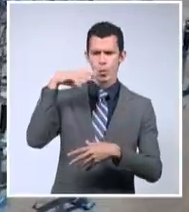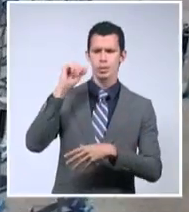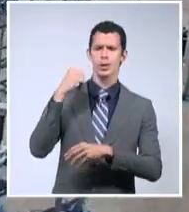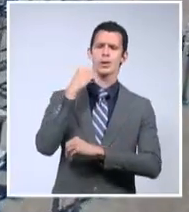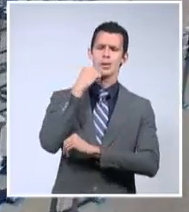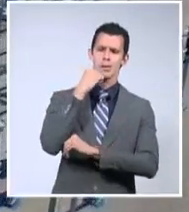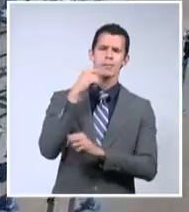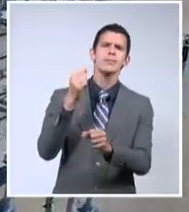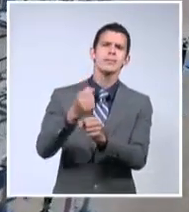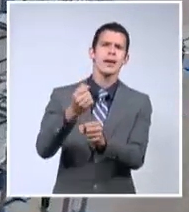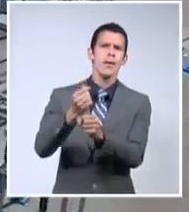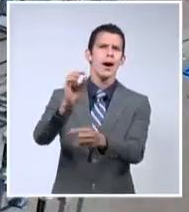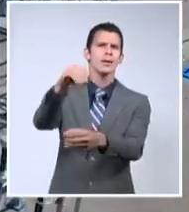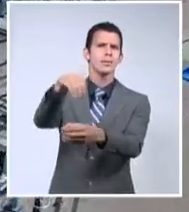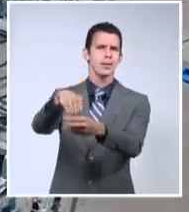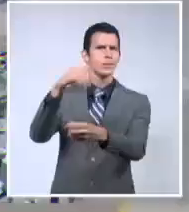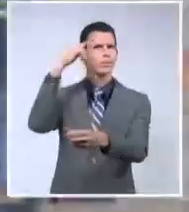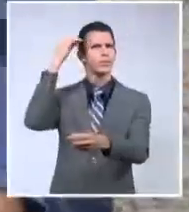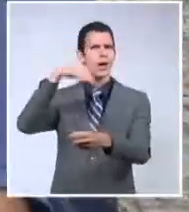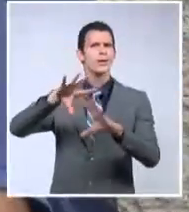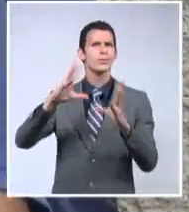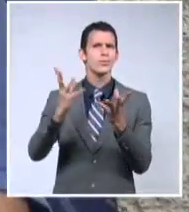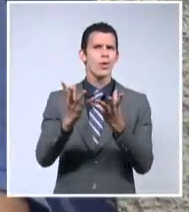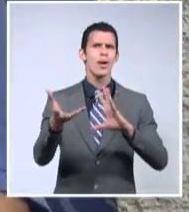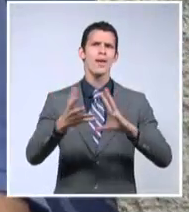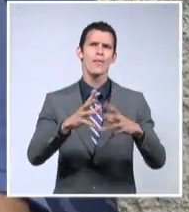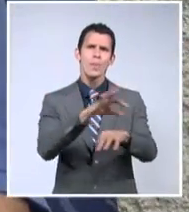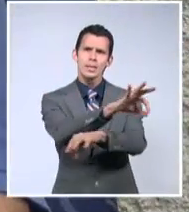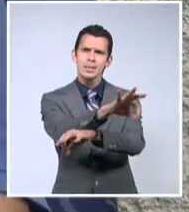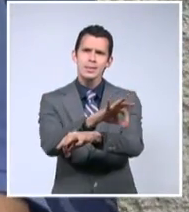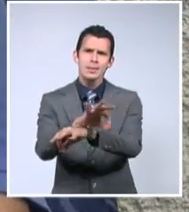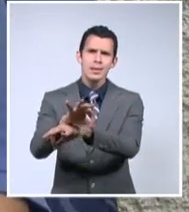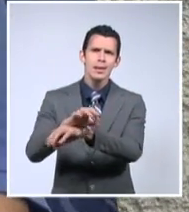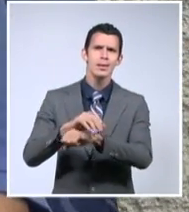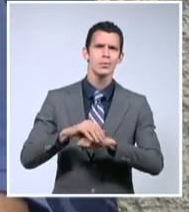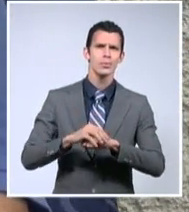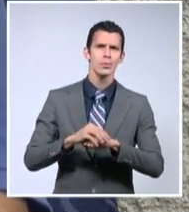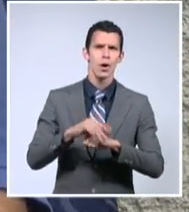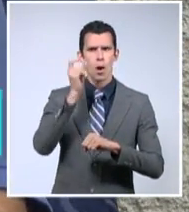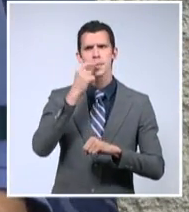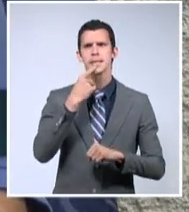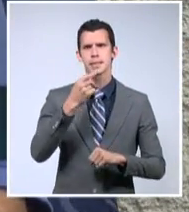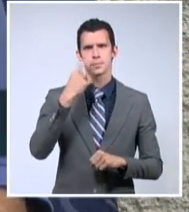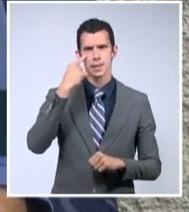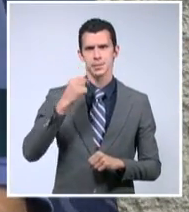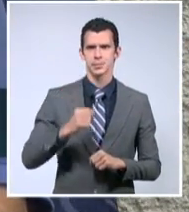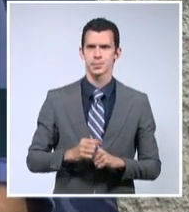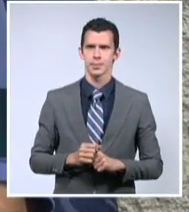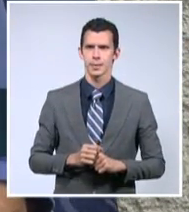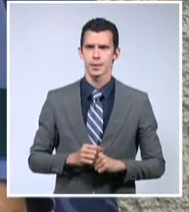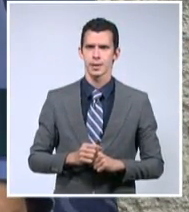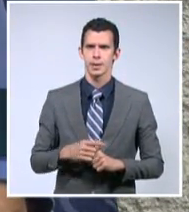de comunicación y esquema de redes. Y recibí una llamada de una persona